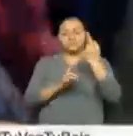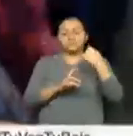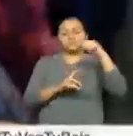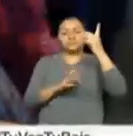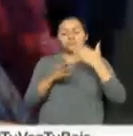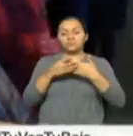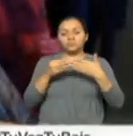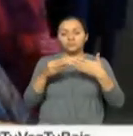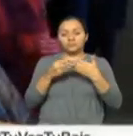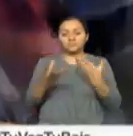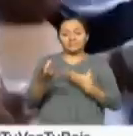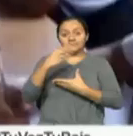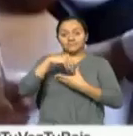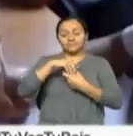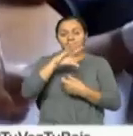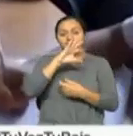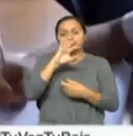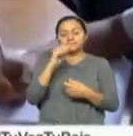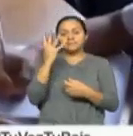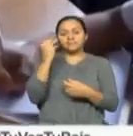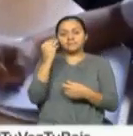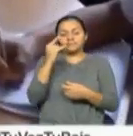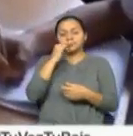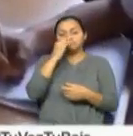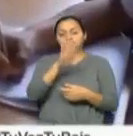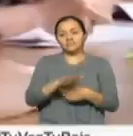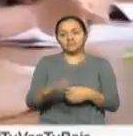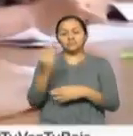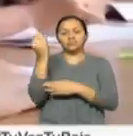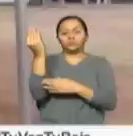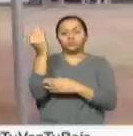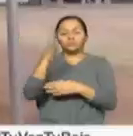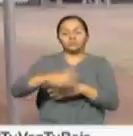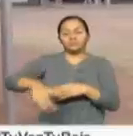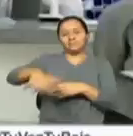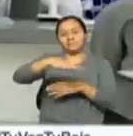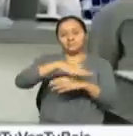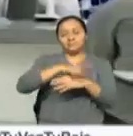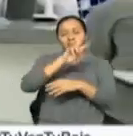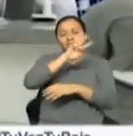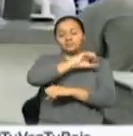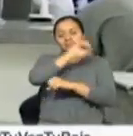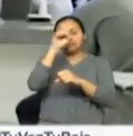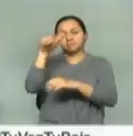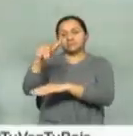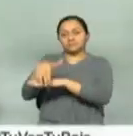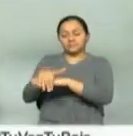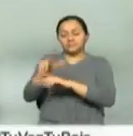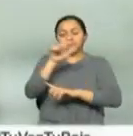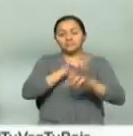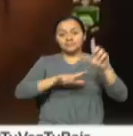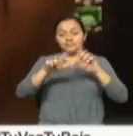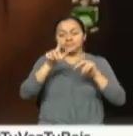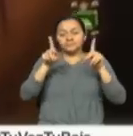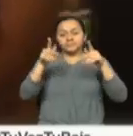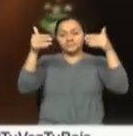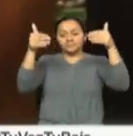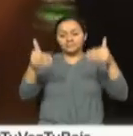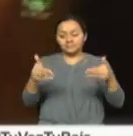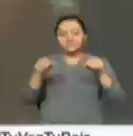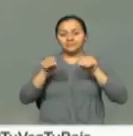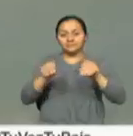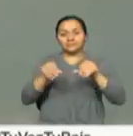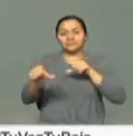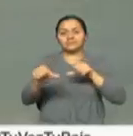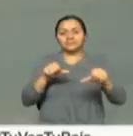dólares, acogerá 514 niños y jóvenes en dos jornadas y contará con laboratorios, servicios pedagógicos y